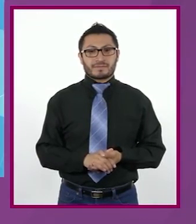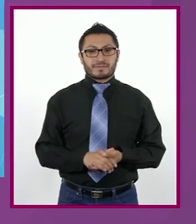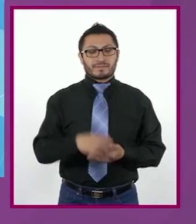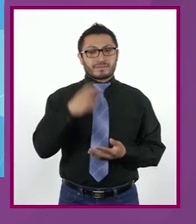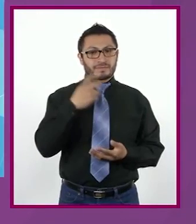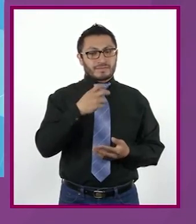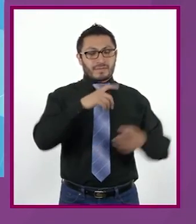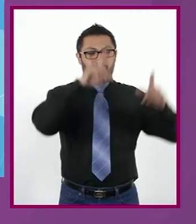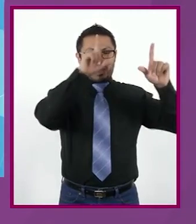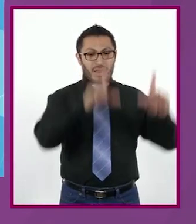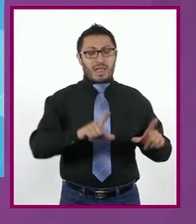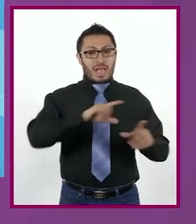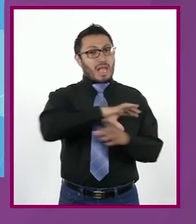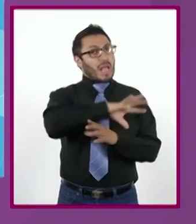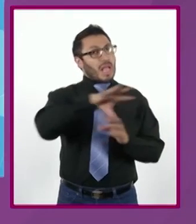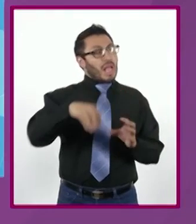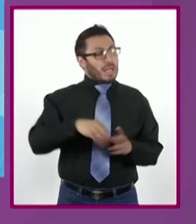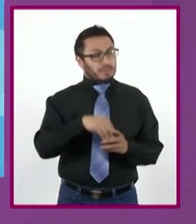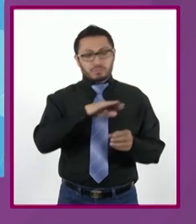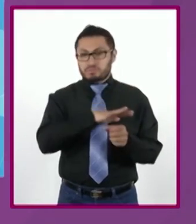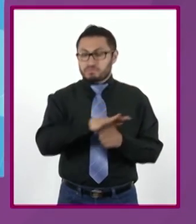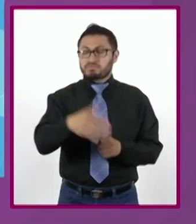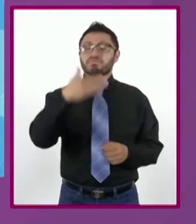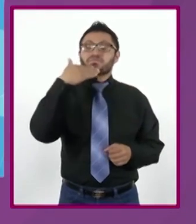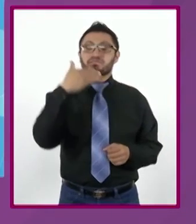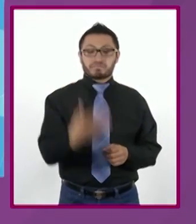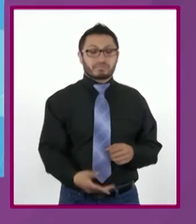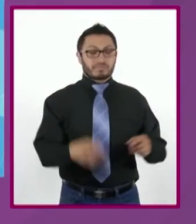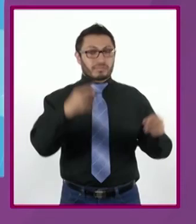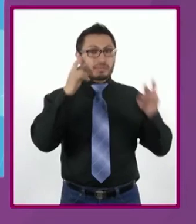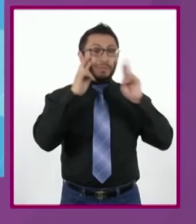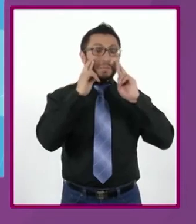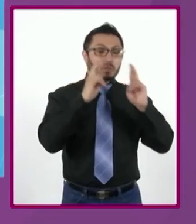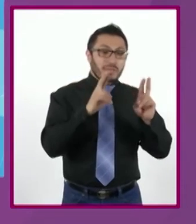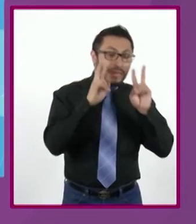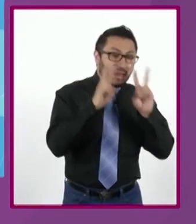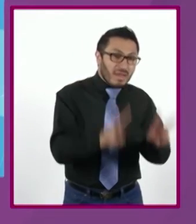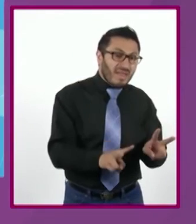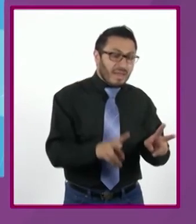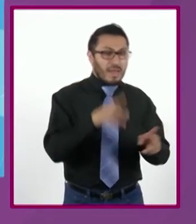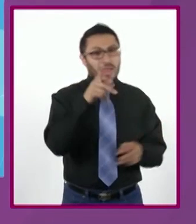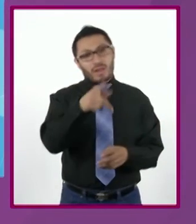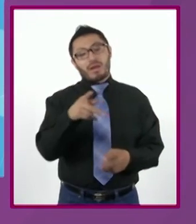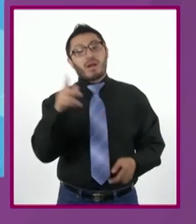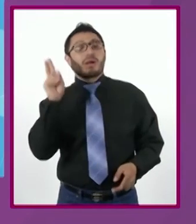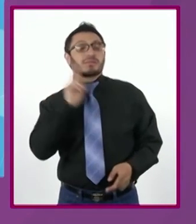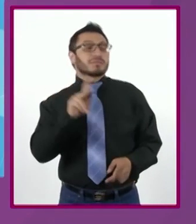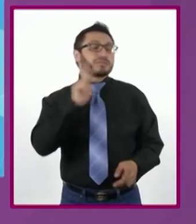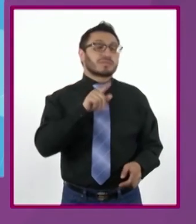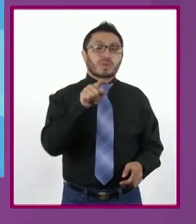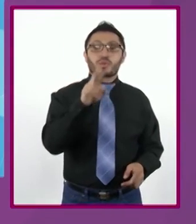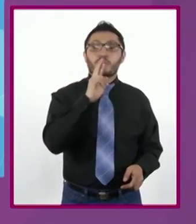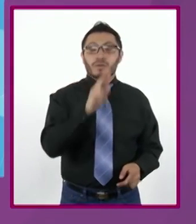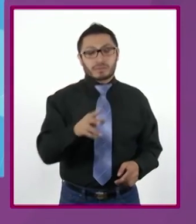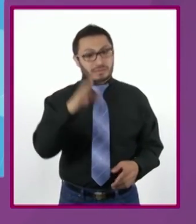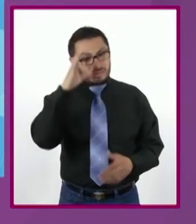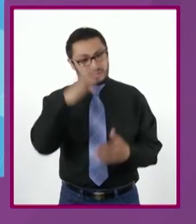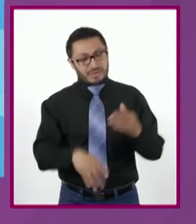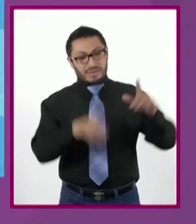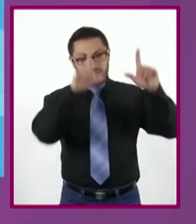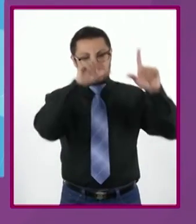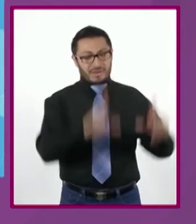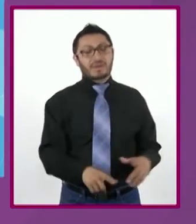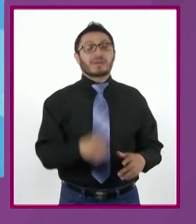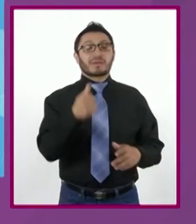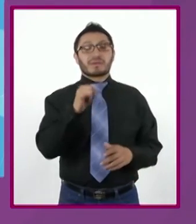Esta es la tabla completada. Obsérvala bien y comprueba tus resultados. Hemos terminado nuestra tabla,